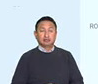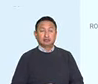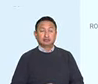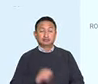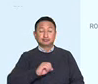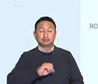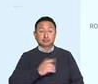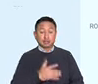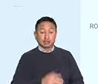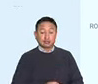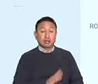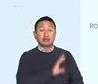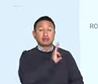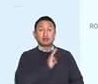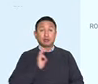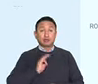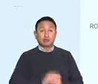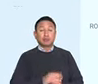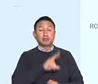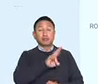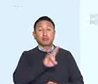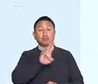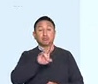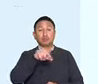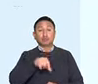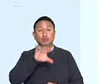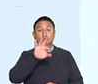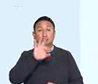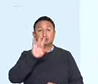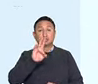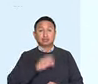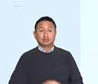...27.97% se encuentra Paola Pavón.